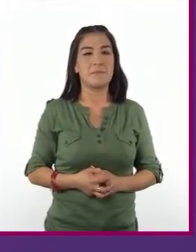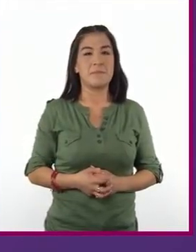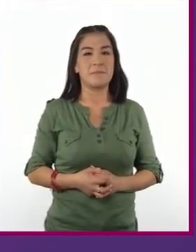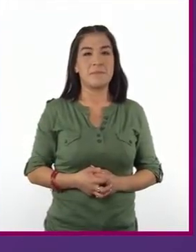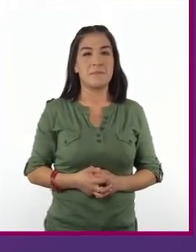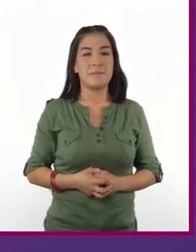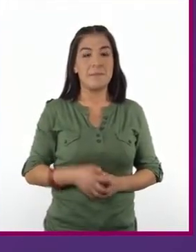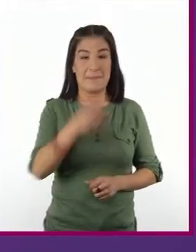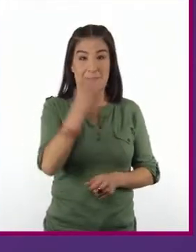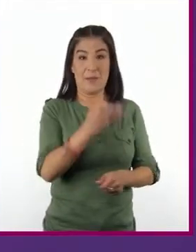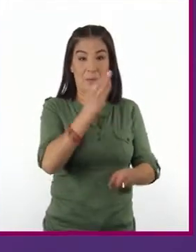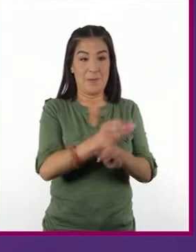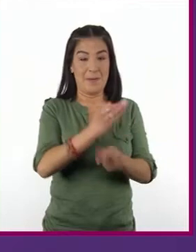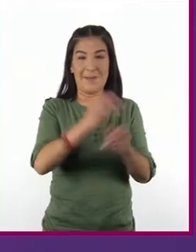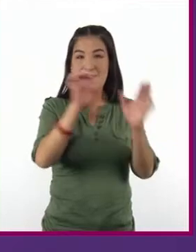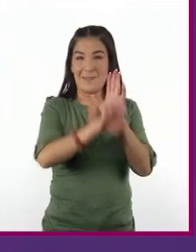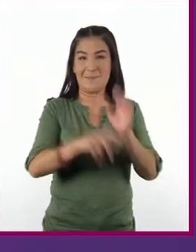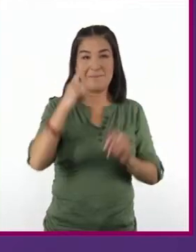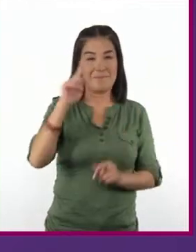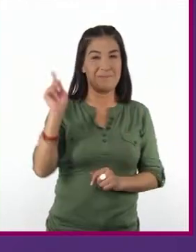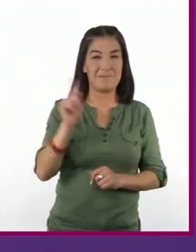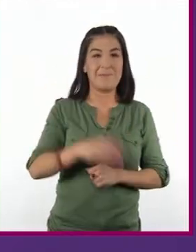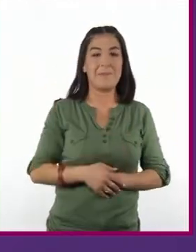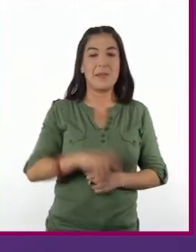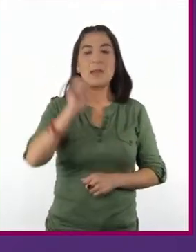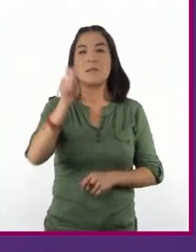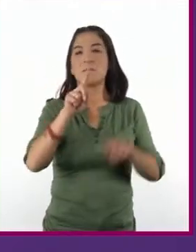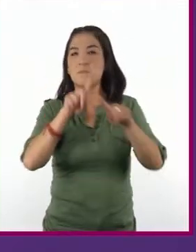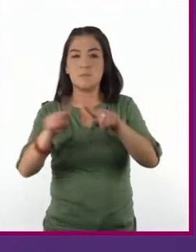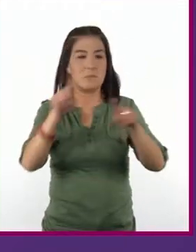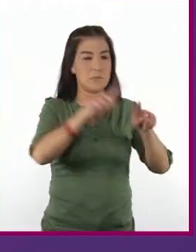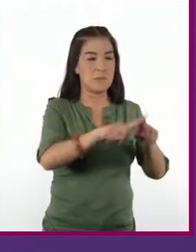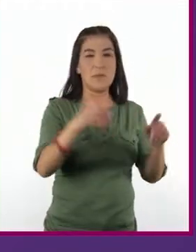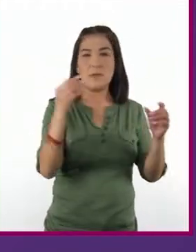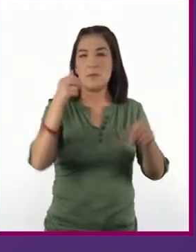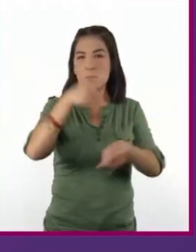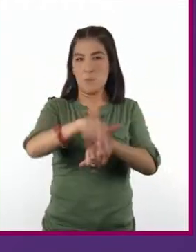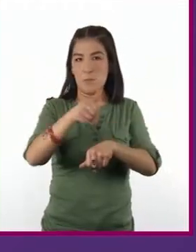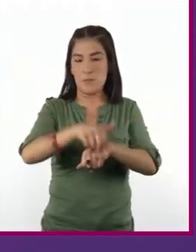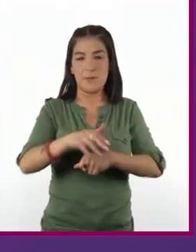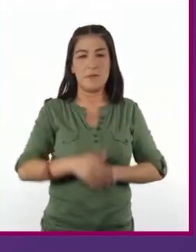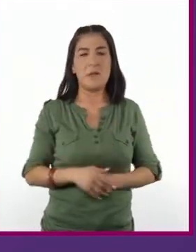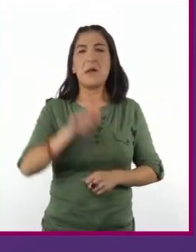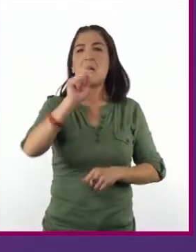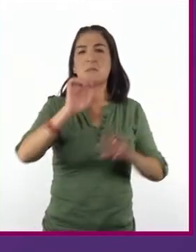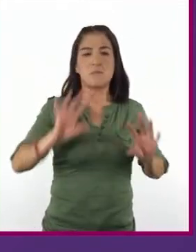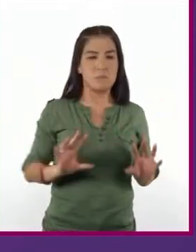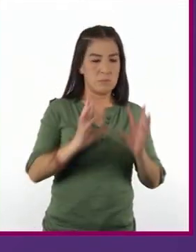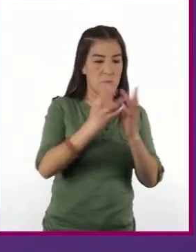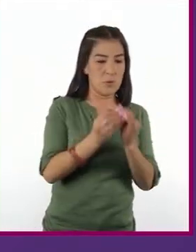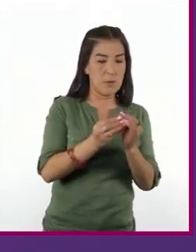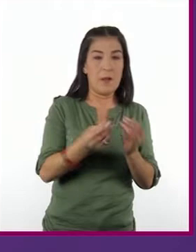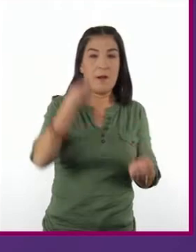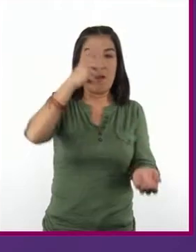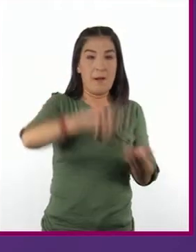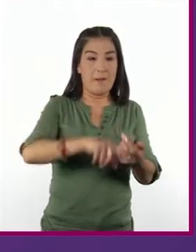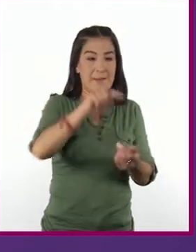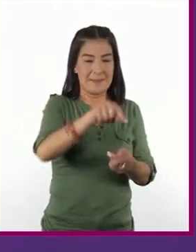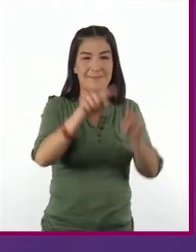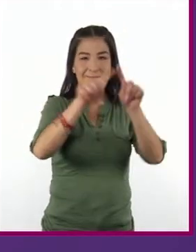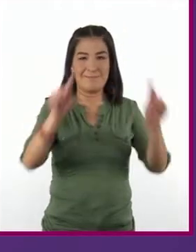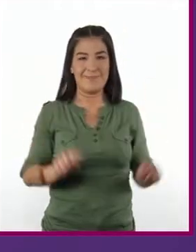En este ejemplo, tenemos dos conjuntos de cantidades. Un conjunto es el de los números que se introducen a la